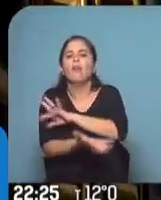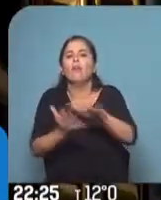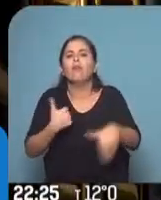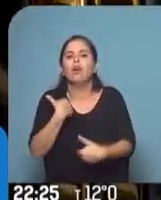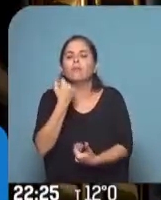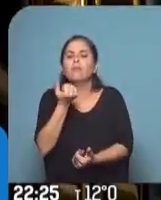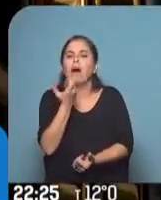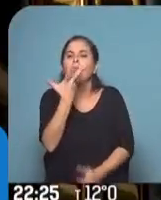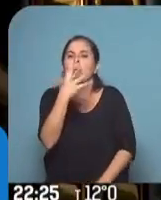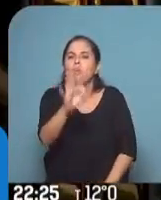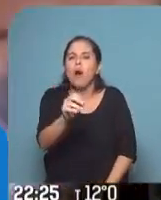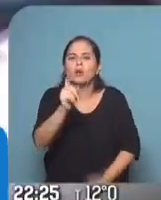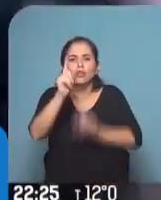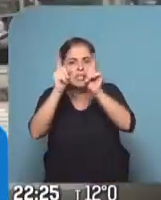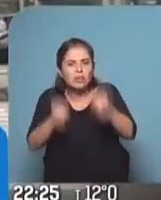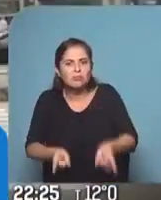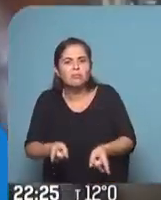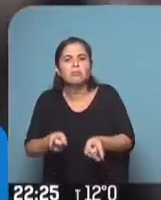sanciones estadounidenses.